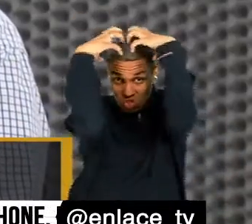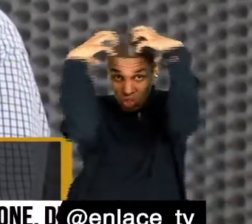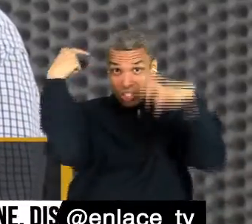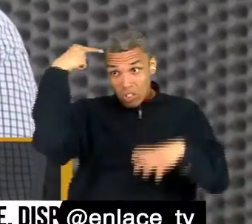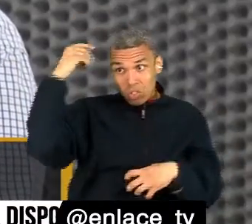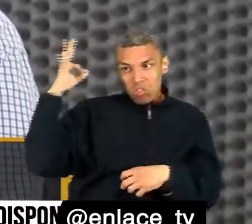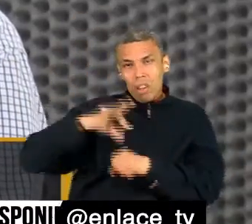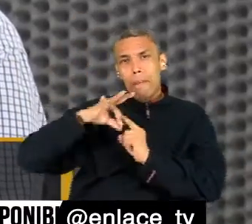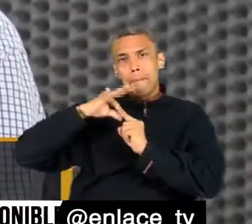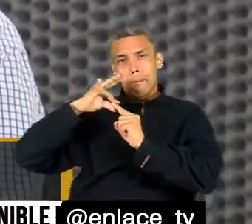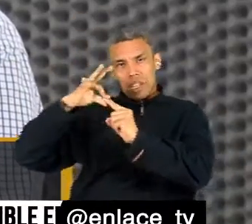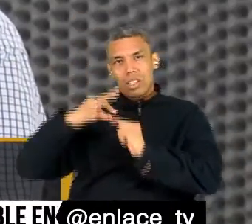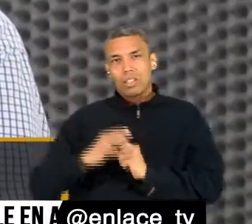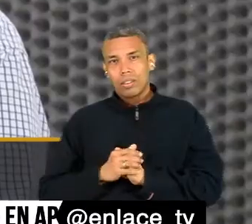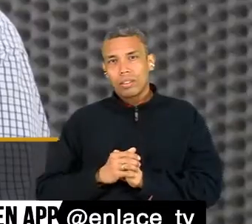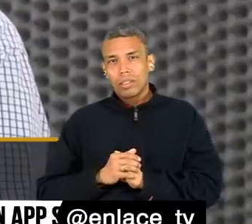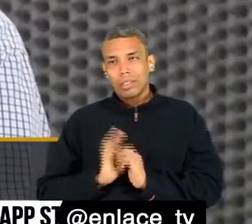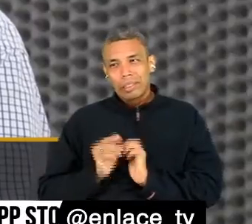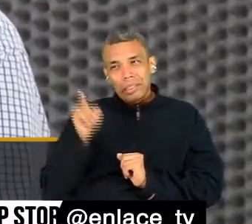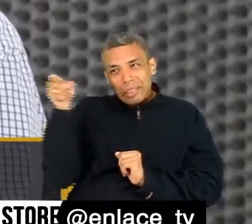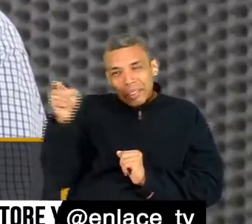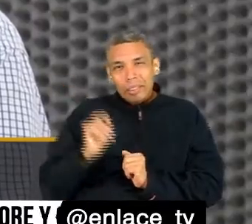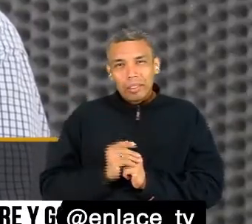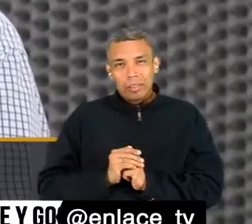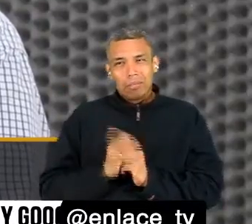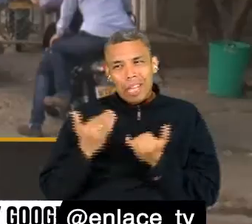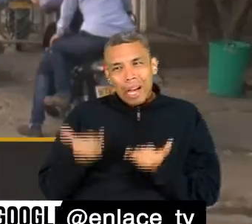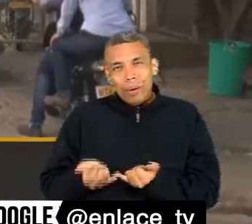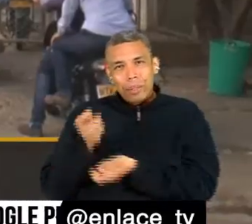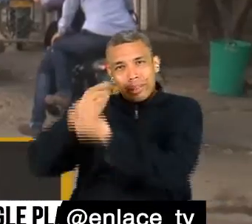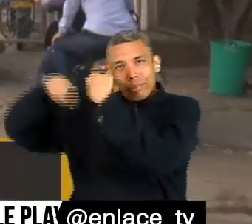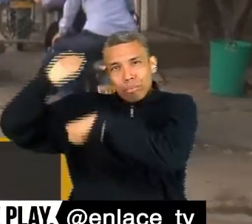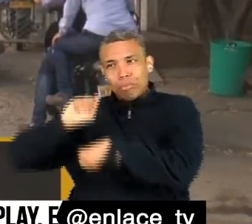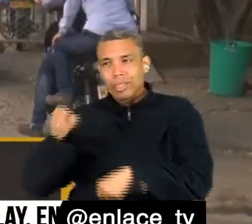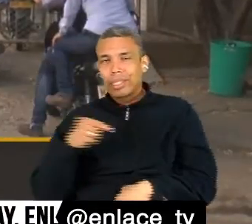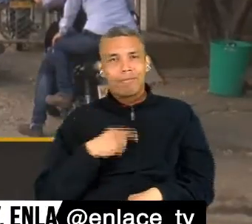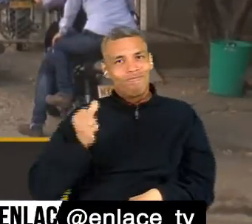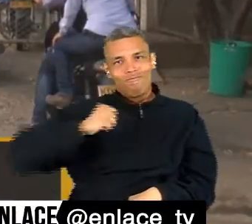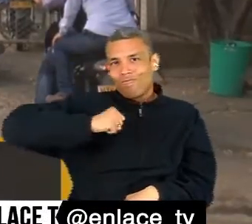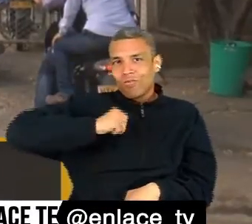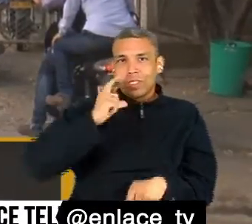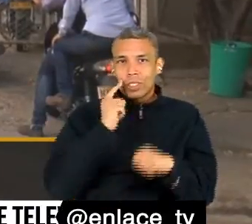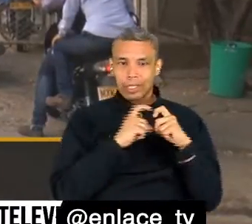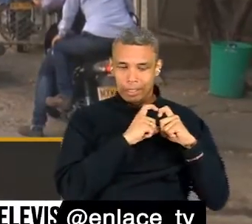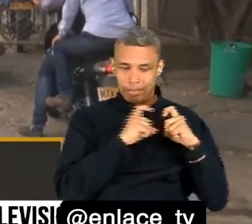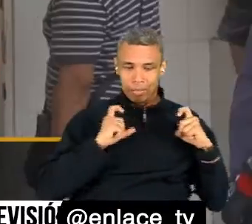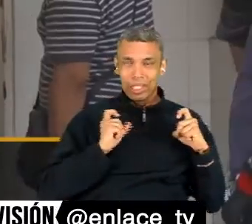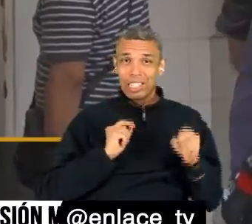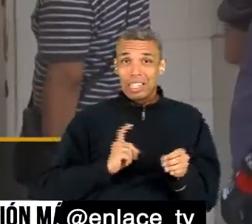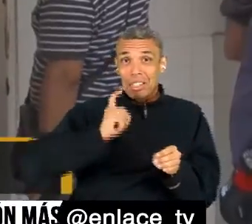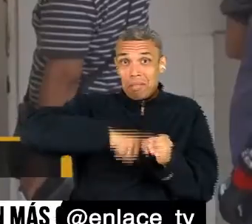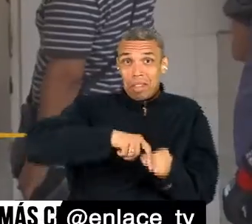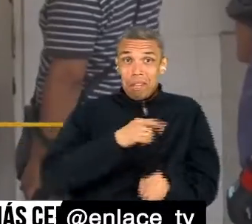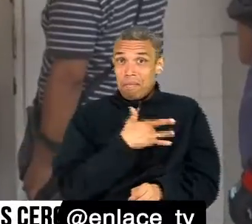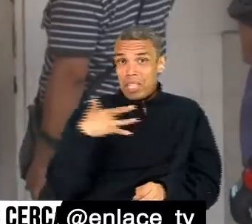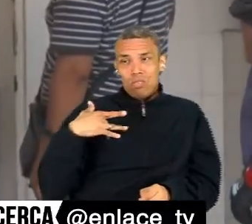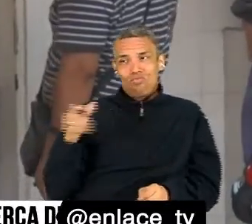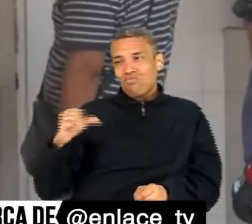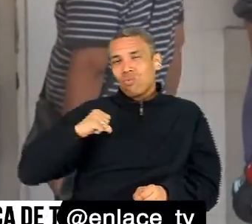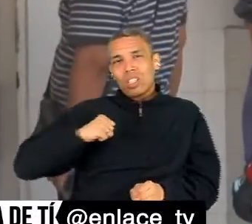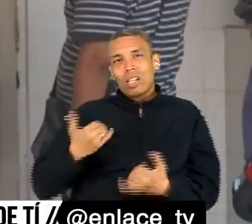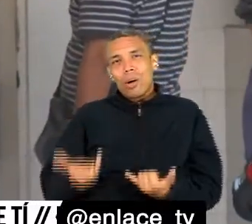que presenta dificultades con su parte de aseguramiento, que no las no tiene. El paciente en mención carece de seguridad social, reportado en las directivas del